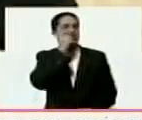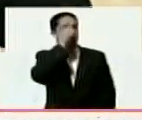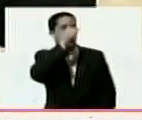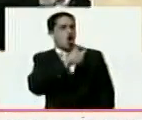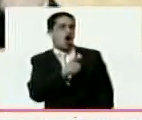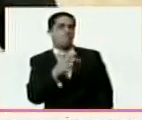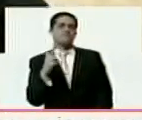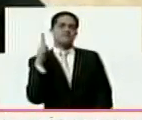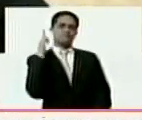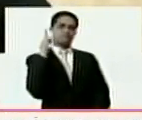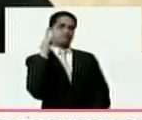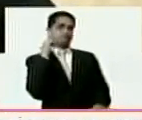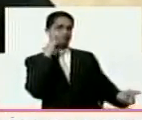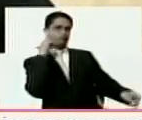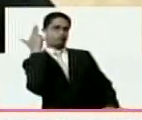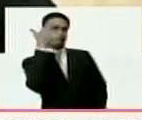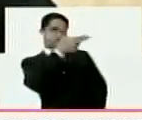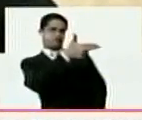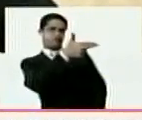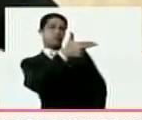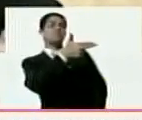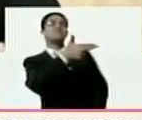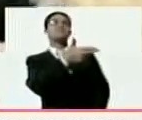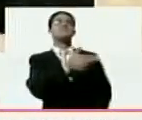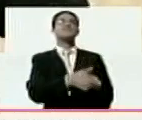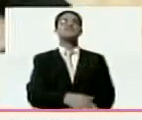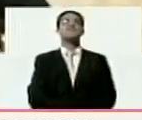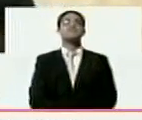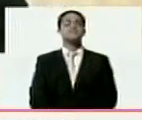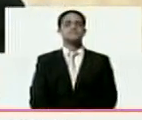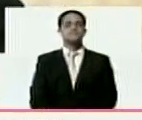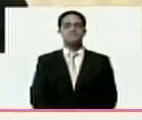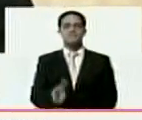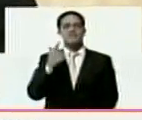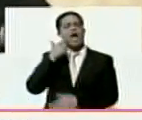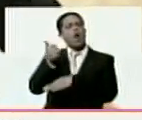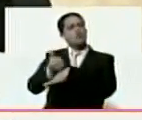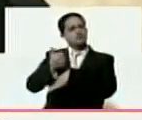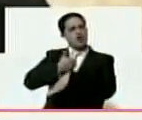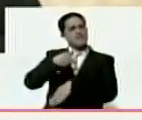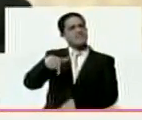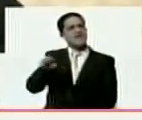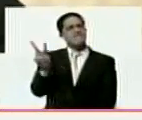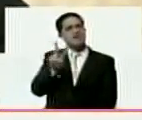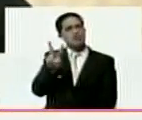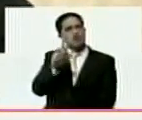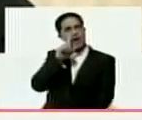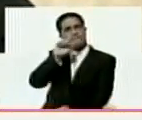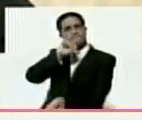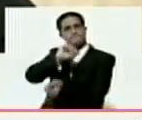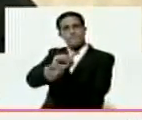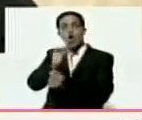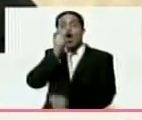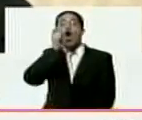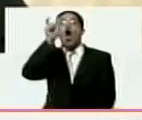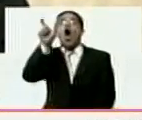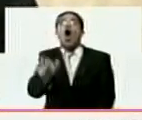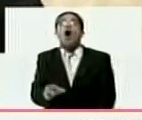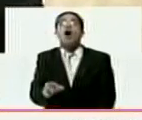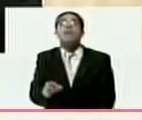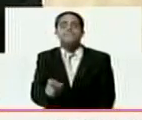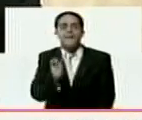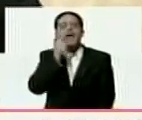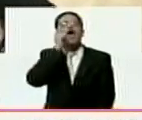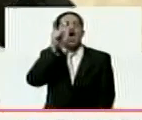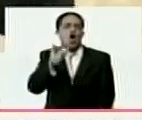de él, apuntándole. Cuando las autoridades venezolanas capturan al pistolero, el